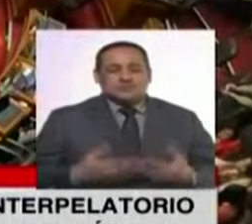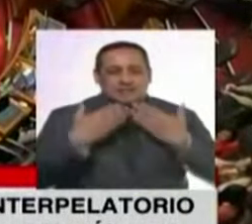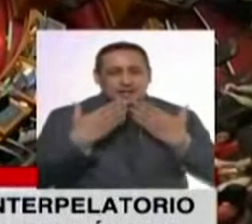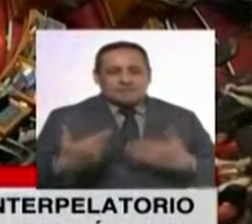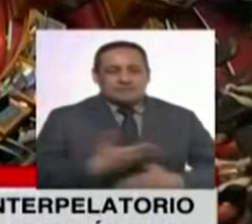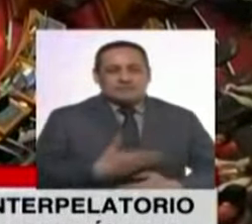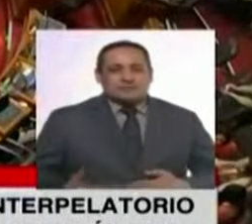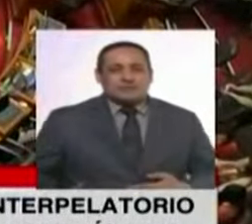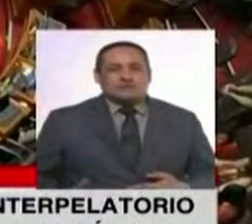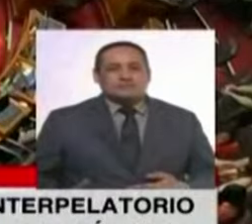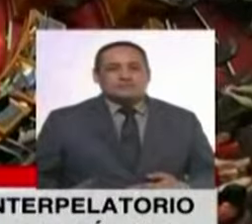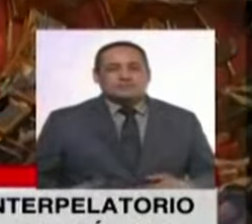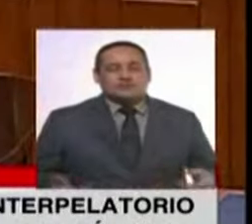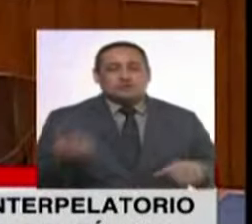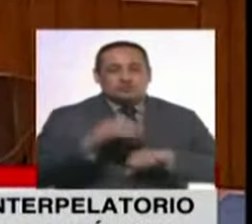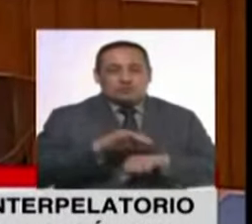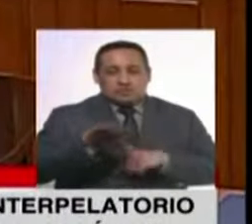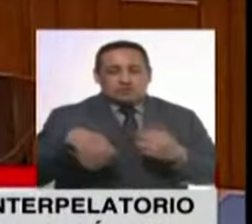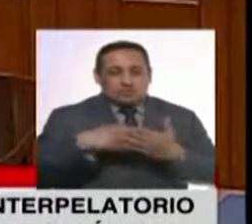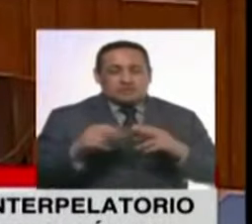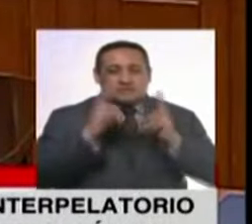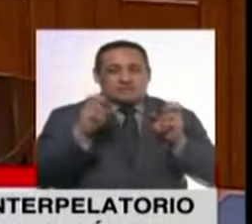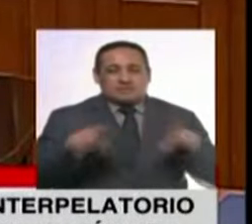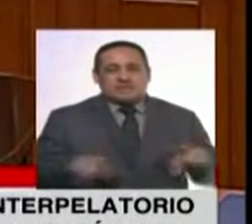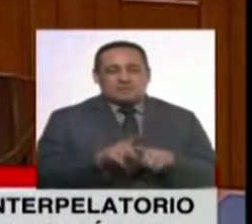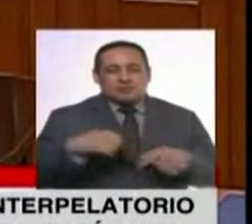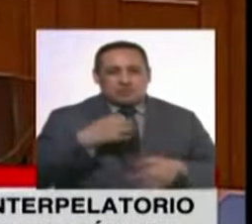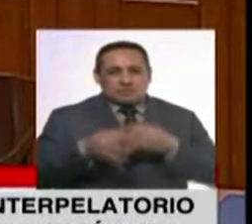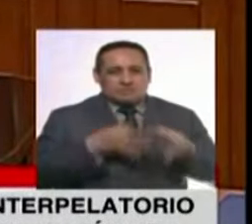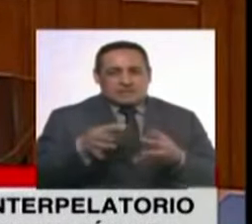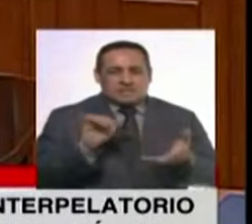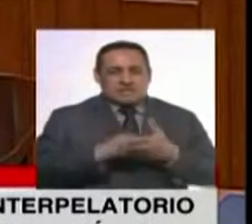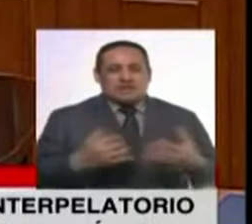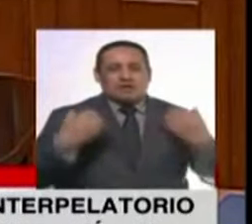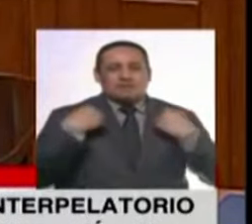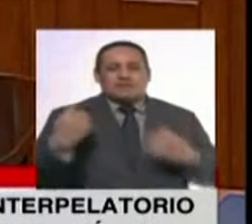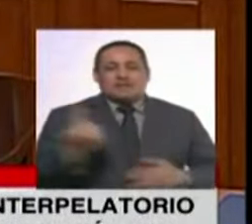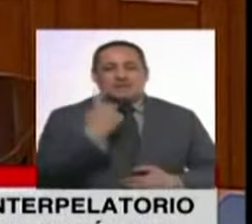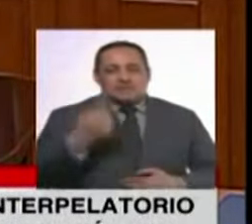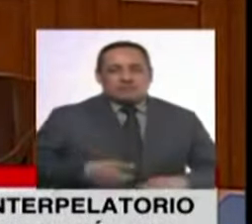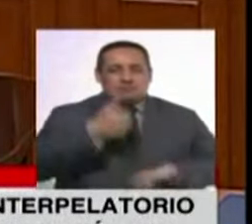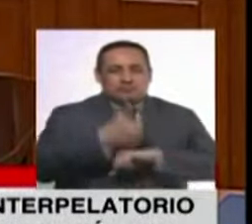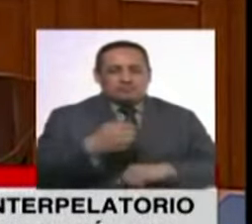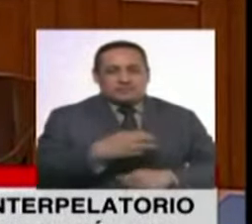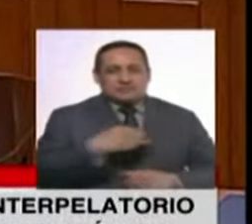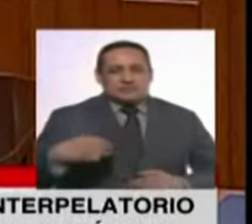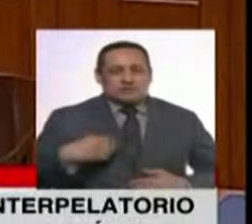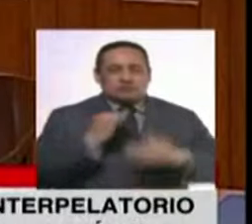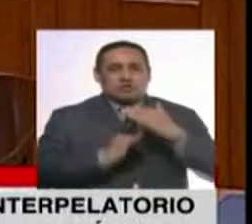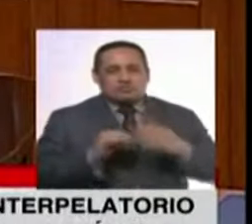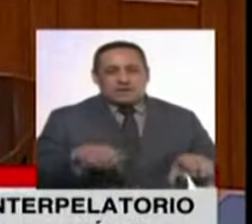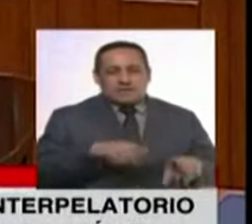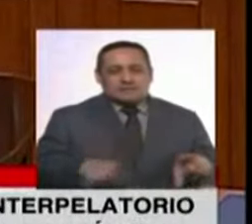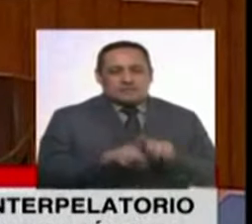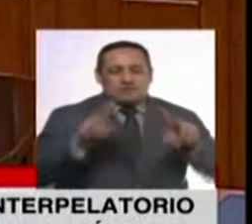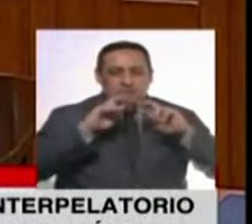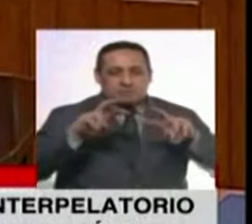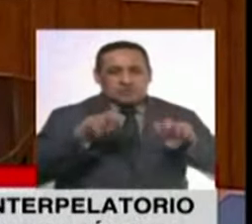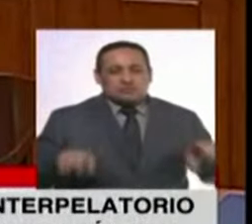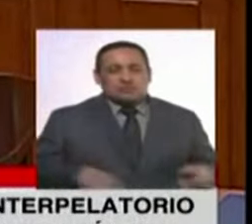presidente sobre este aspecto debo precisar que la oficina de asuntos internos y ministerio interior ha realizado una